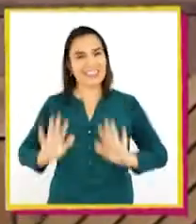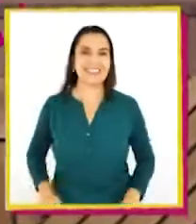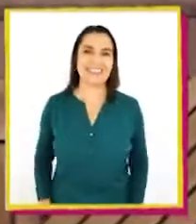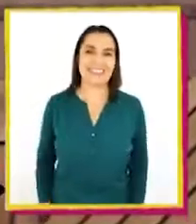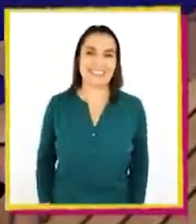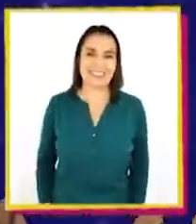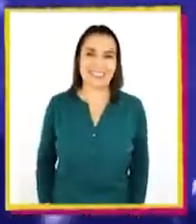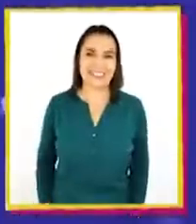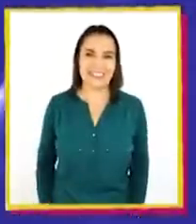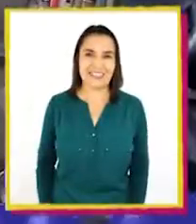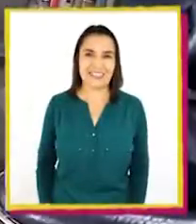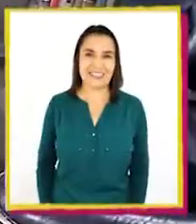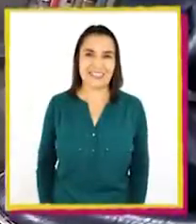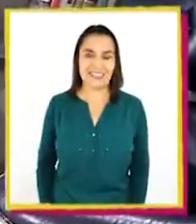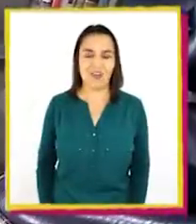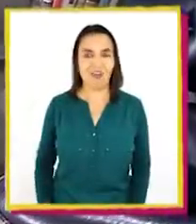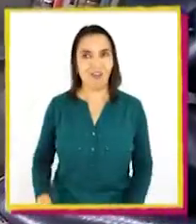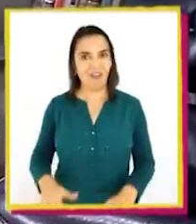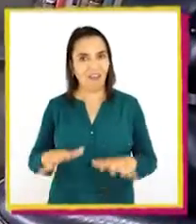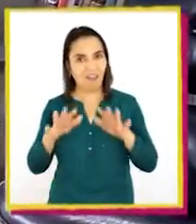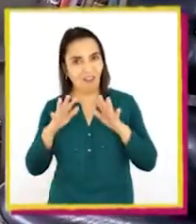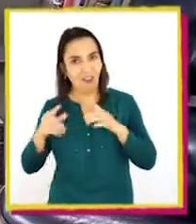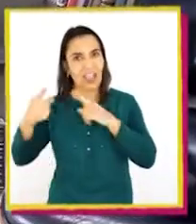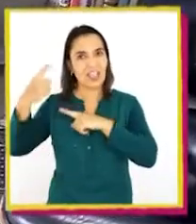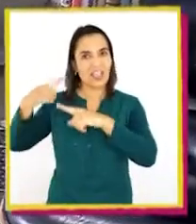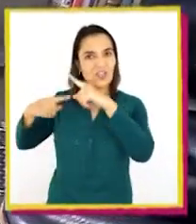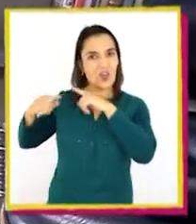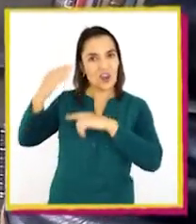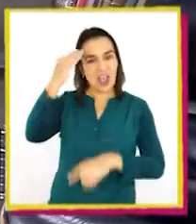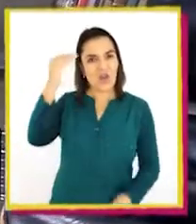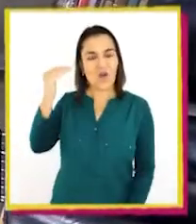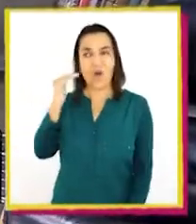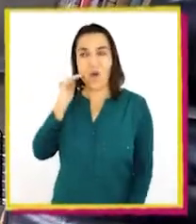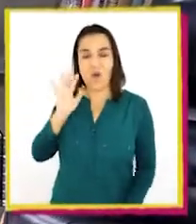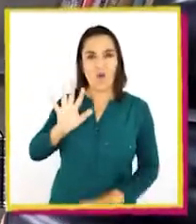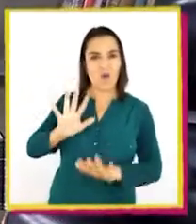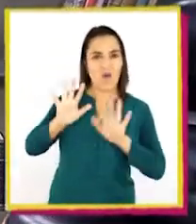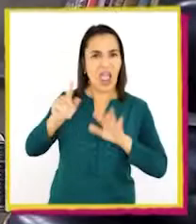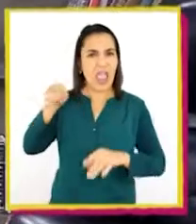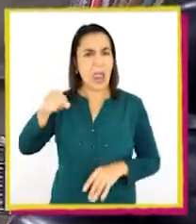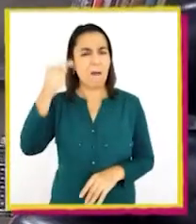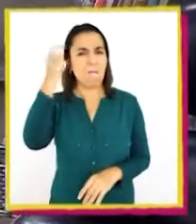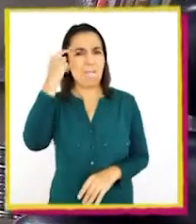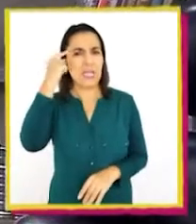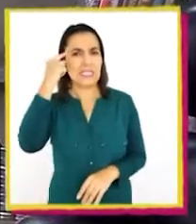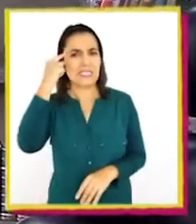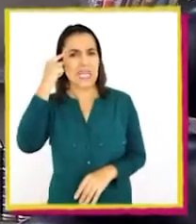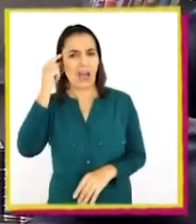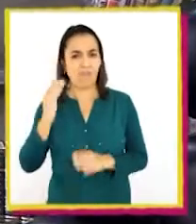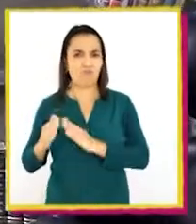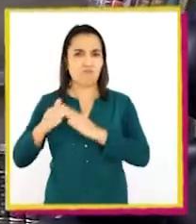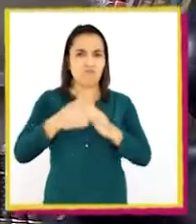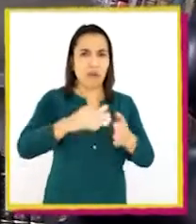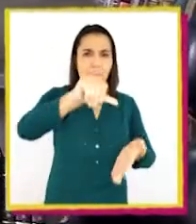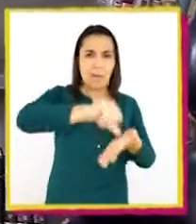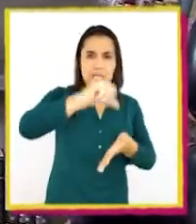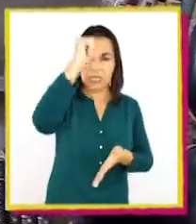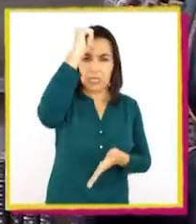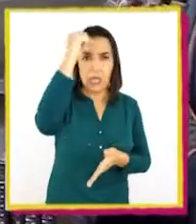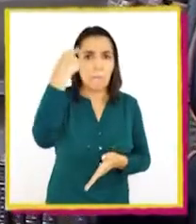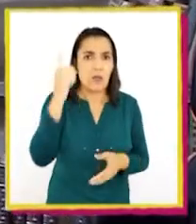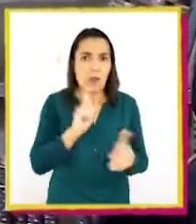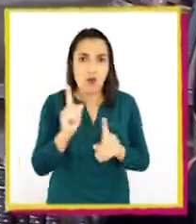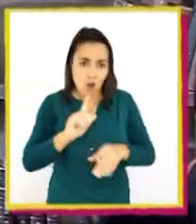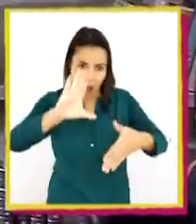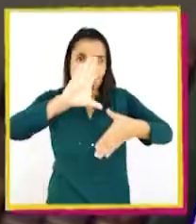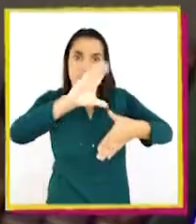chao! ¡Qué increíble la historia de Cristóbal Colón! Él pensaba que había llegado a la India, pero estaba aquí, en América, y